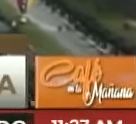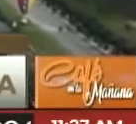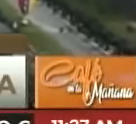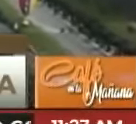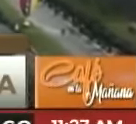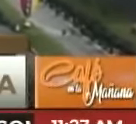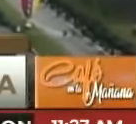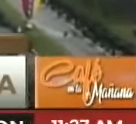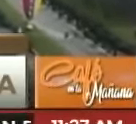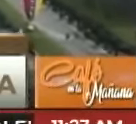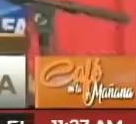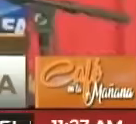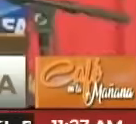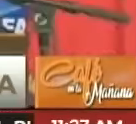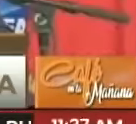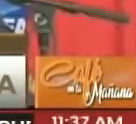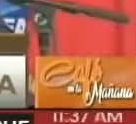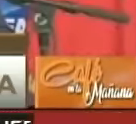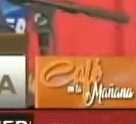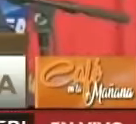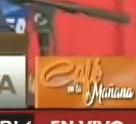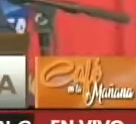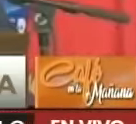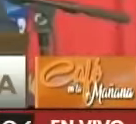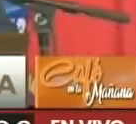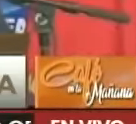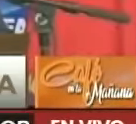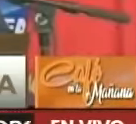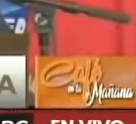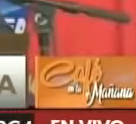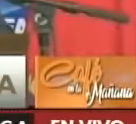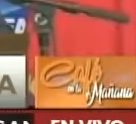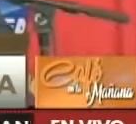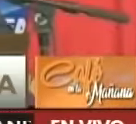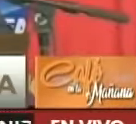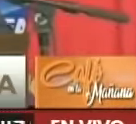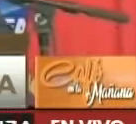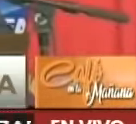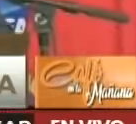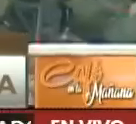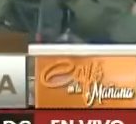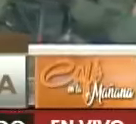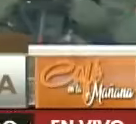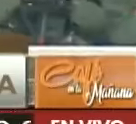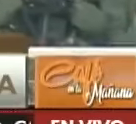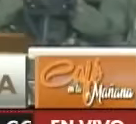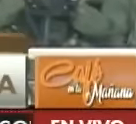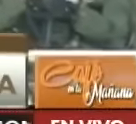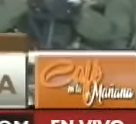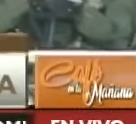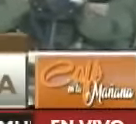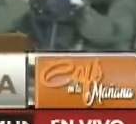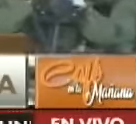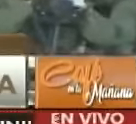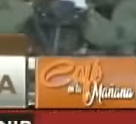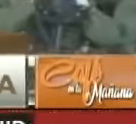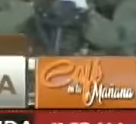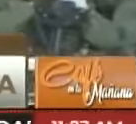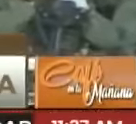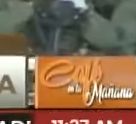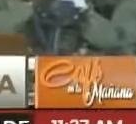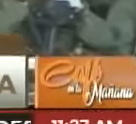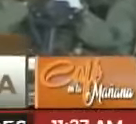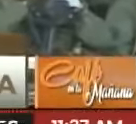Bolivariana desplegada a partir de hoy en todos los centros electorales como preámbulo de lo